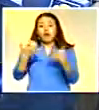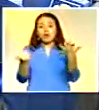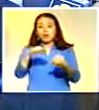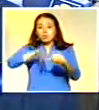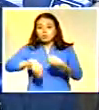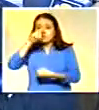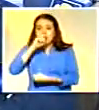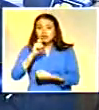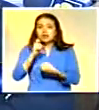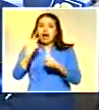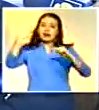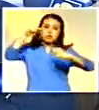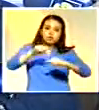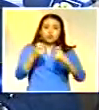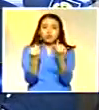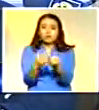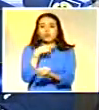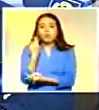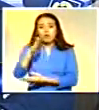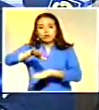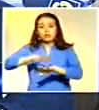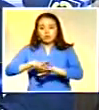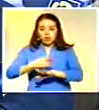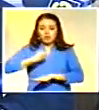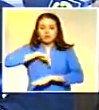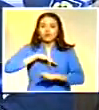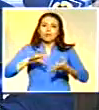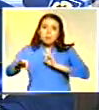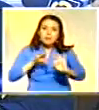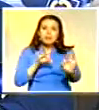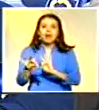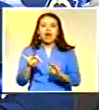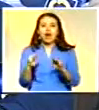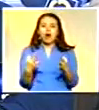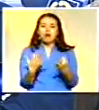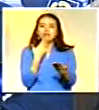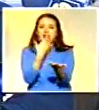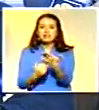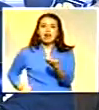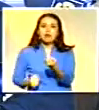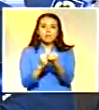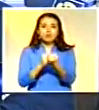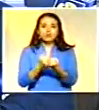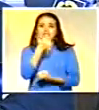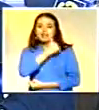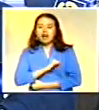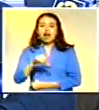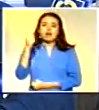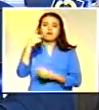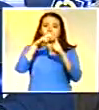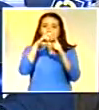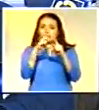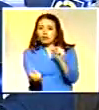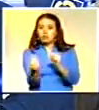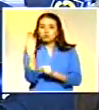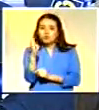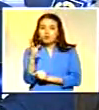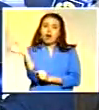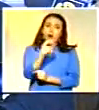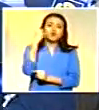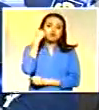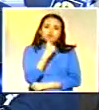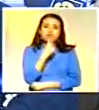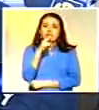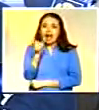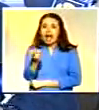simplemente por la preparación que se viene dando a la comunidad a través de bomberos, protecciones civiles de las diferentes alcaldías, Chacao, Guarota, Sucre y Alatillo, ese de